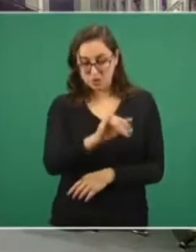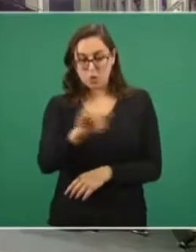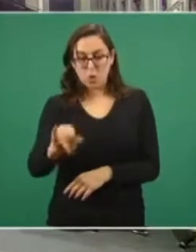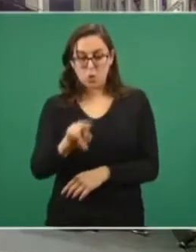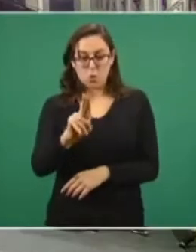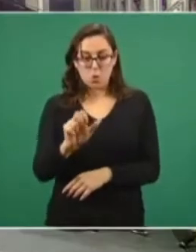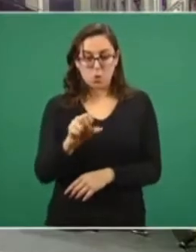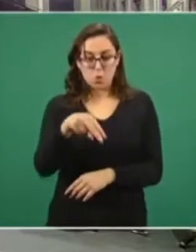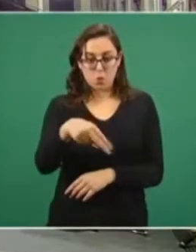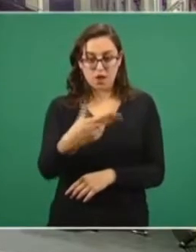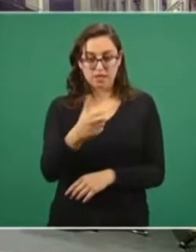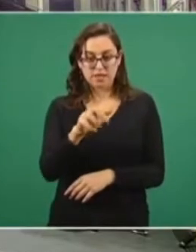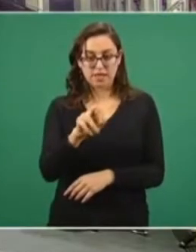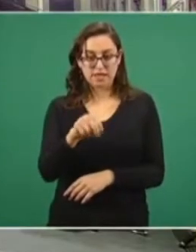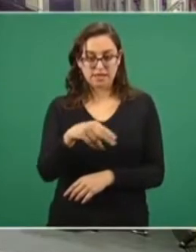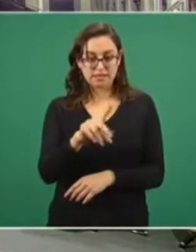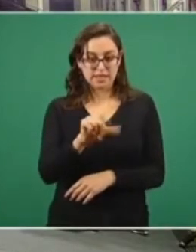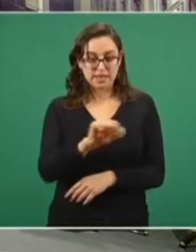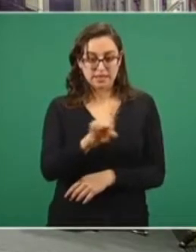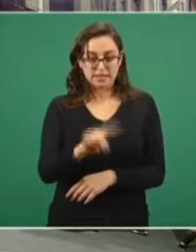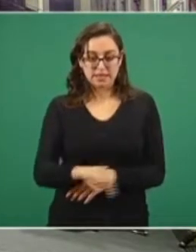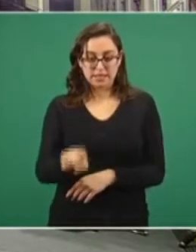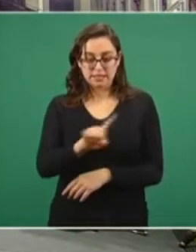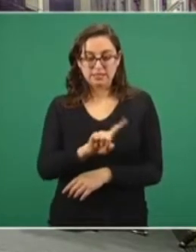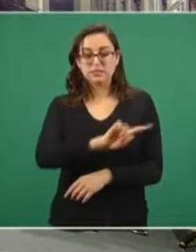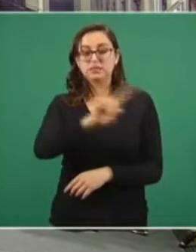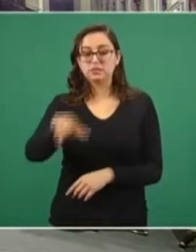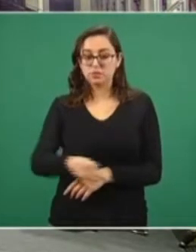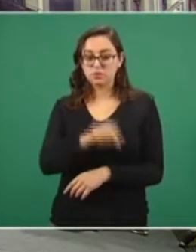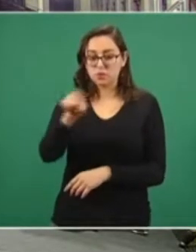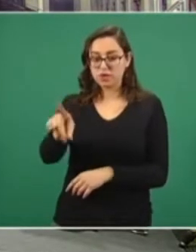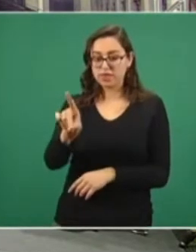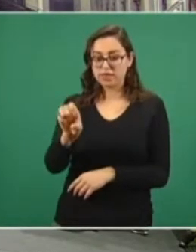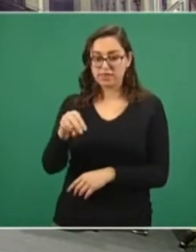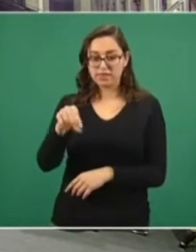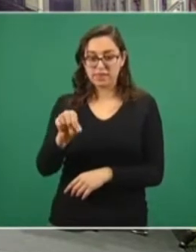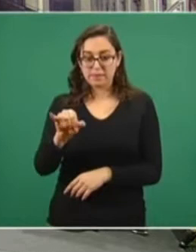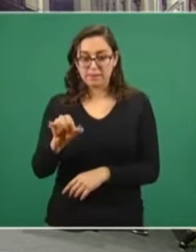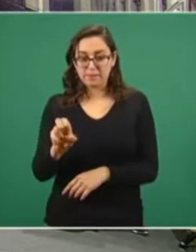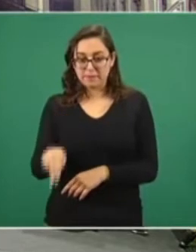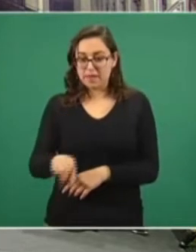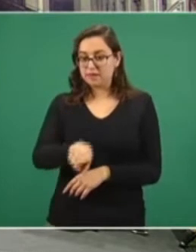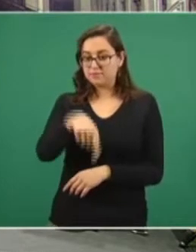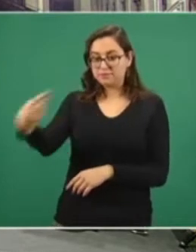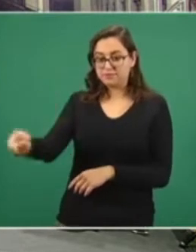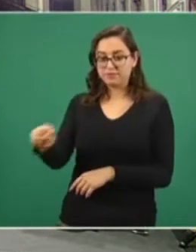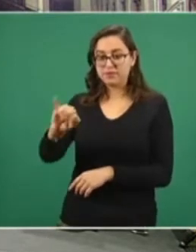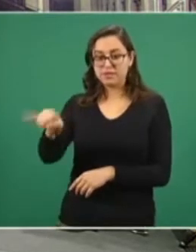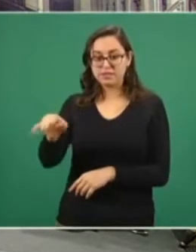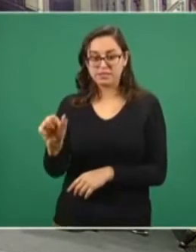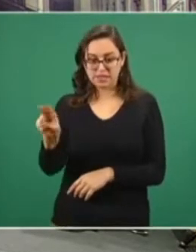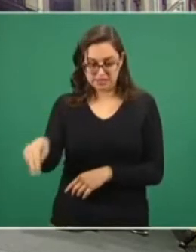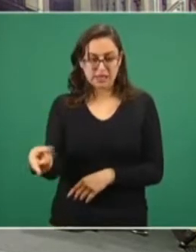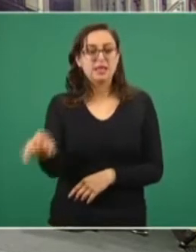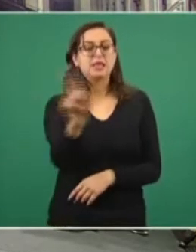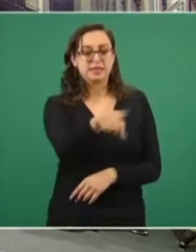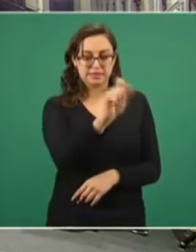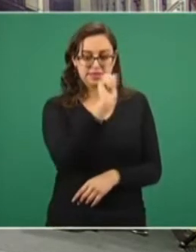Grupo Basta y seguimos con Demián Duarte y también con Hans Salazar. Y nos vamos aquí también.